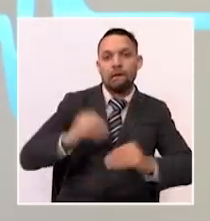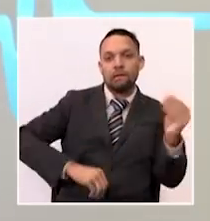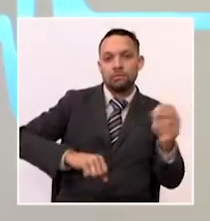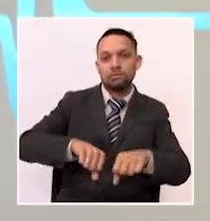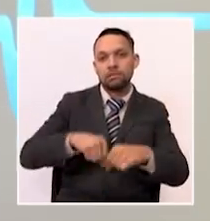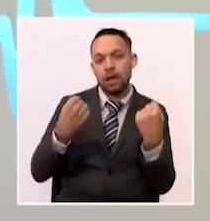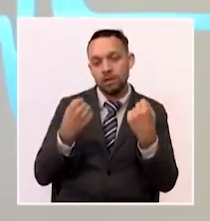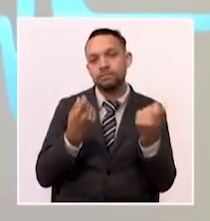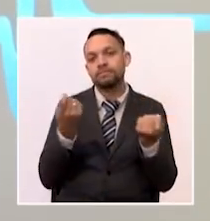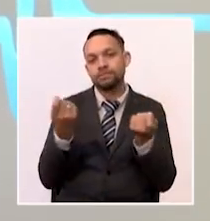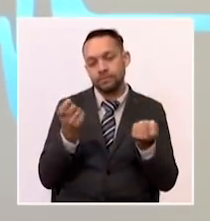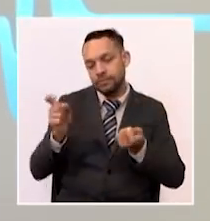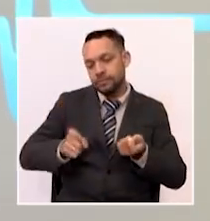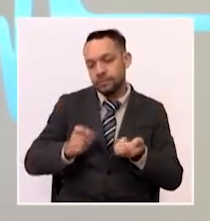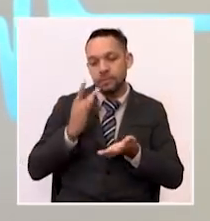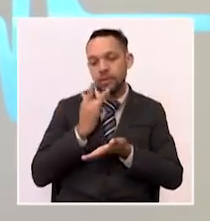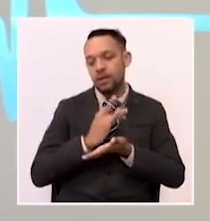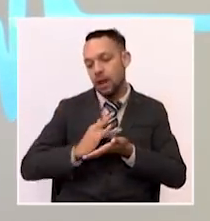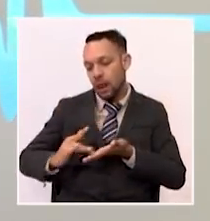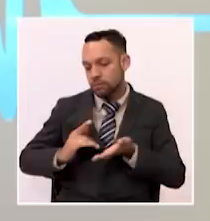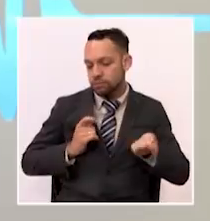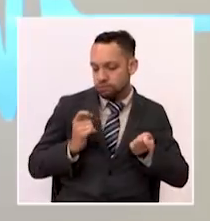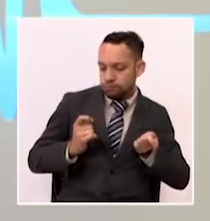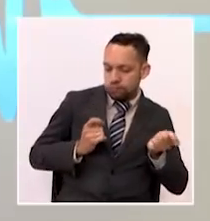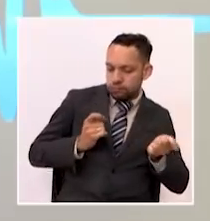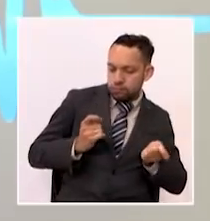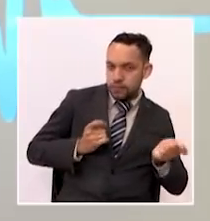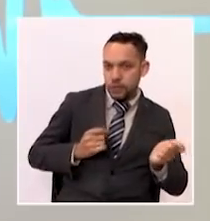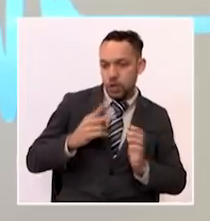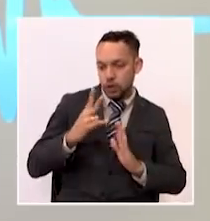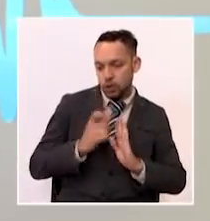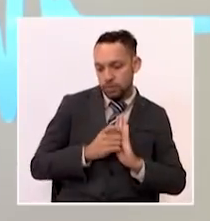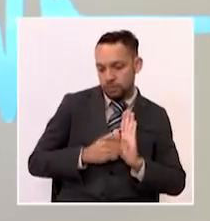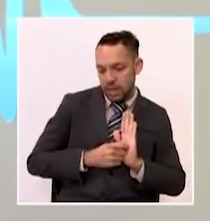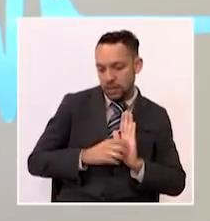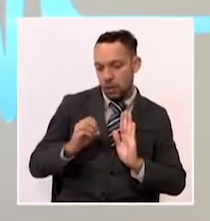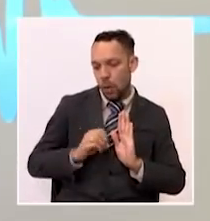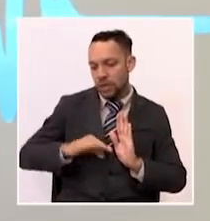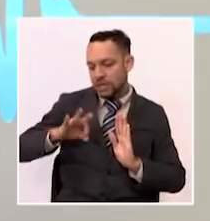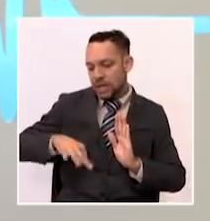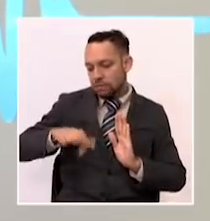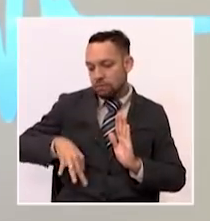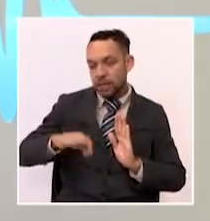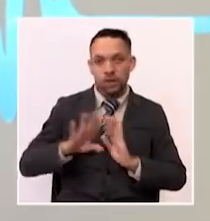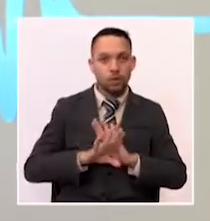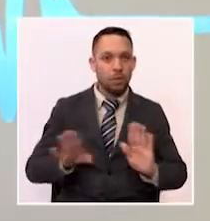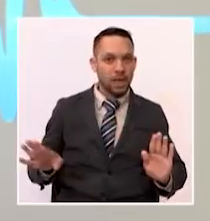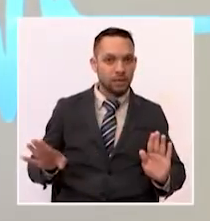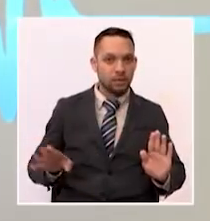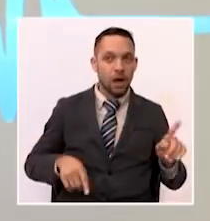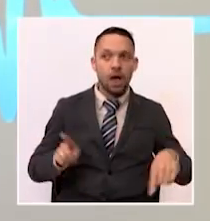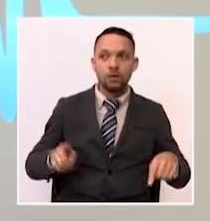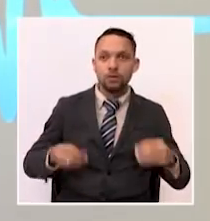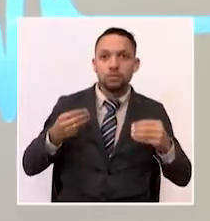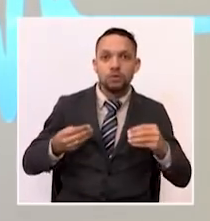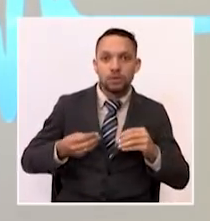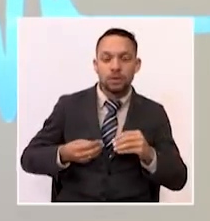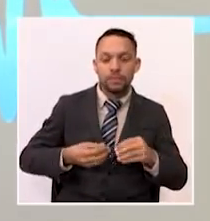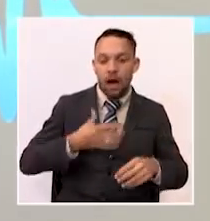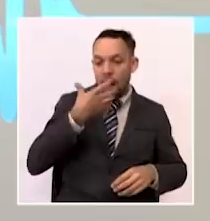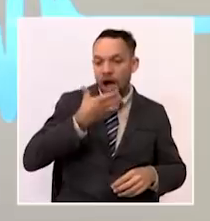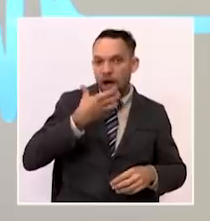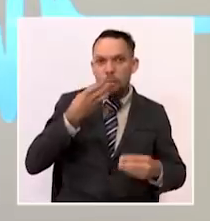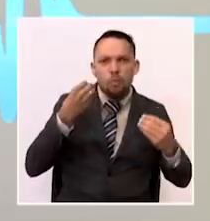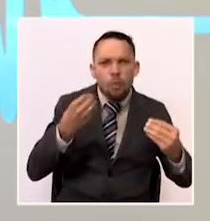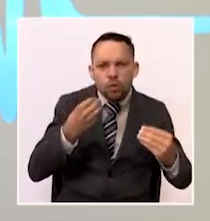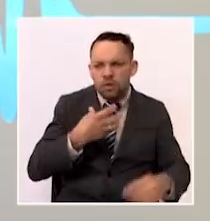tiene ningún problema. Debe utilizarse máximo 2-3 veces al mes y mucho cuidado porque las pacientes exceden en el calor que se ponen